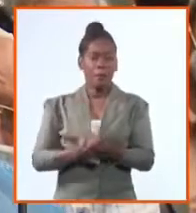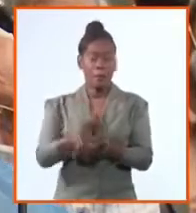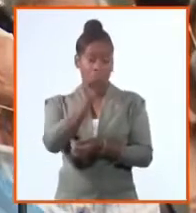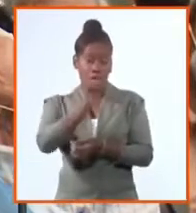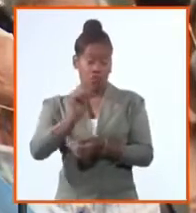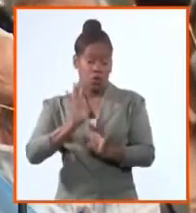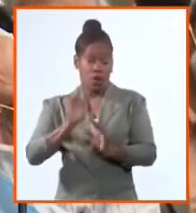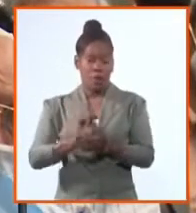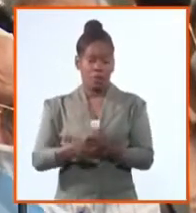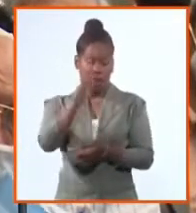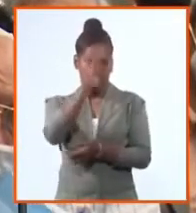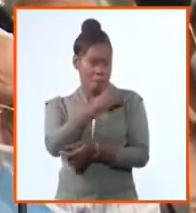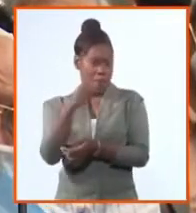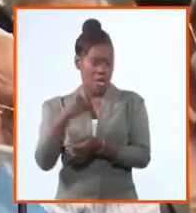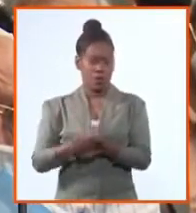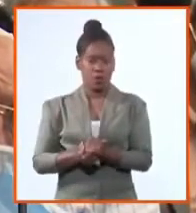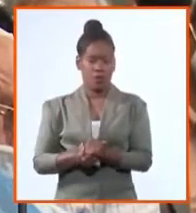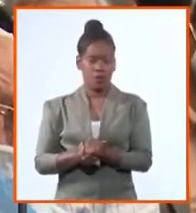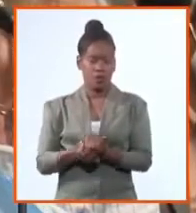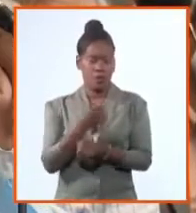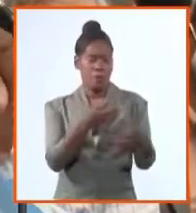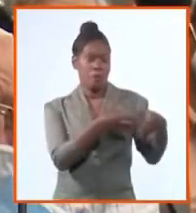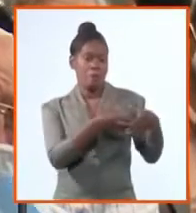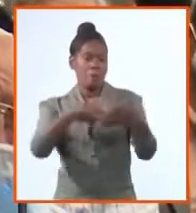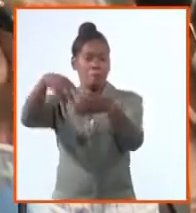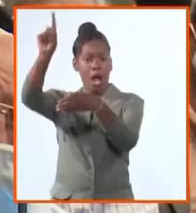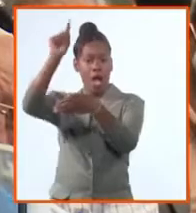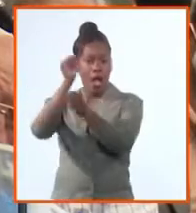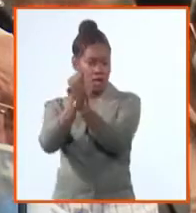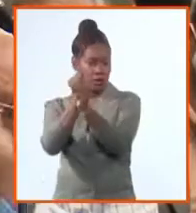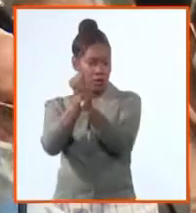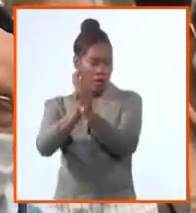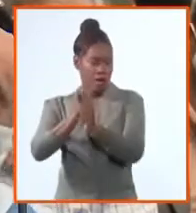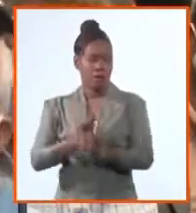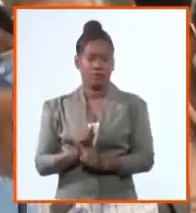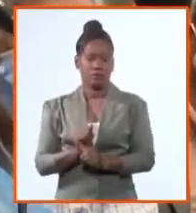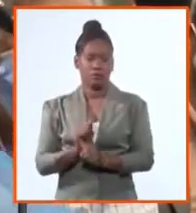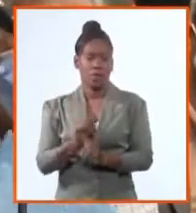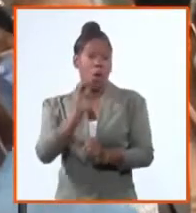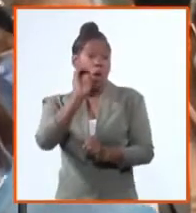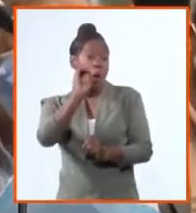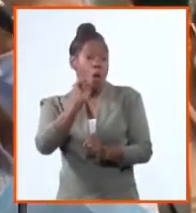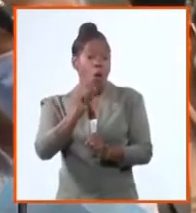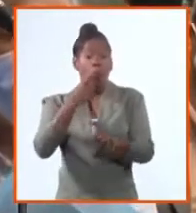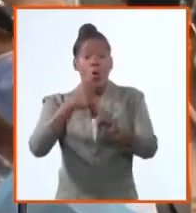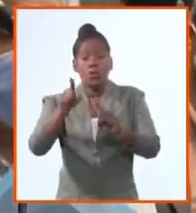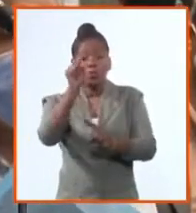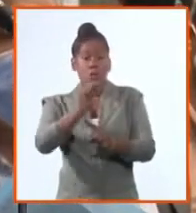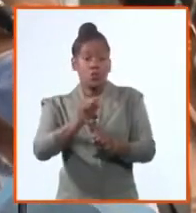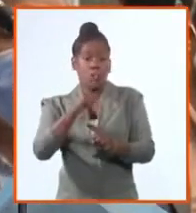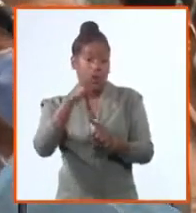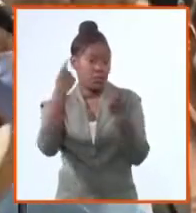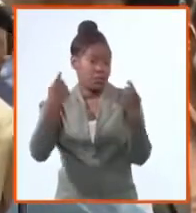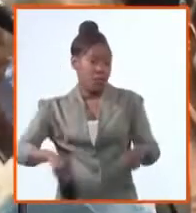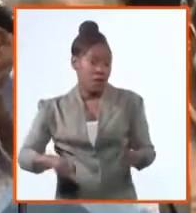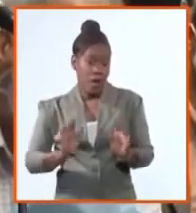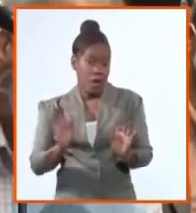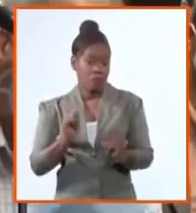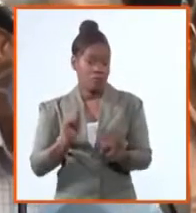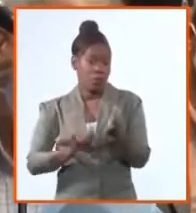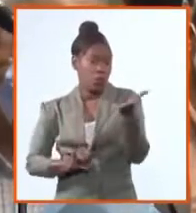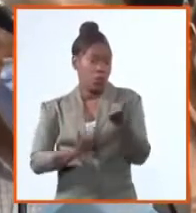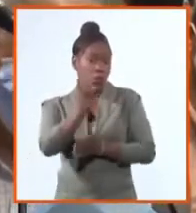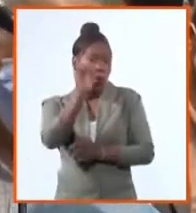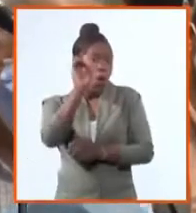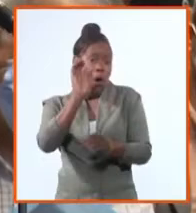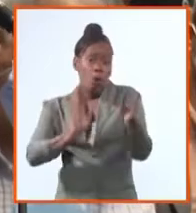al exterior o que emigran, preocupémonos también por la que tenemos aquí que no ejercen como tal y la hemos formado.